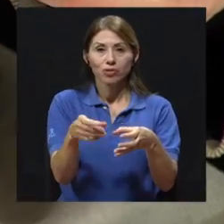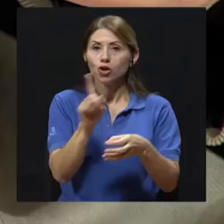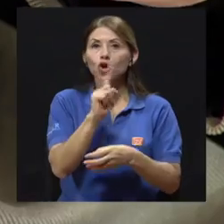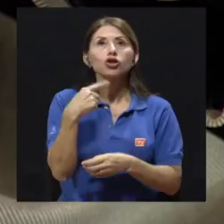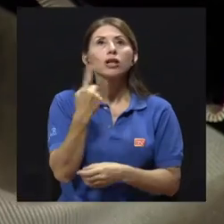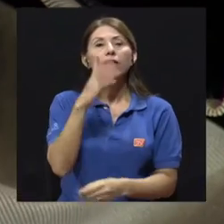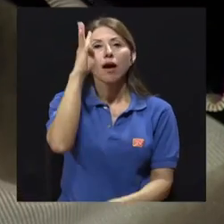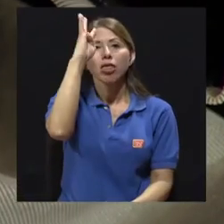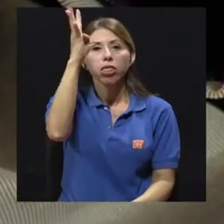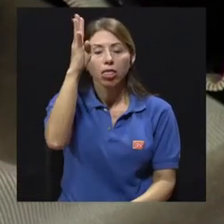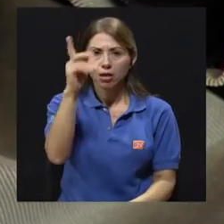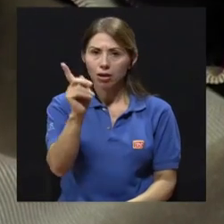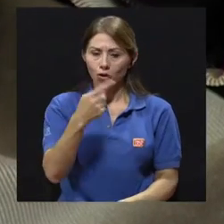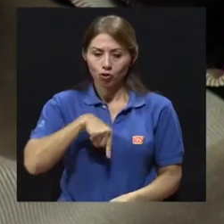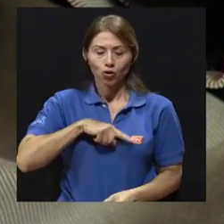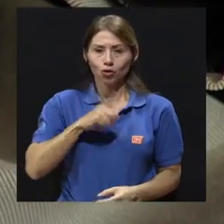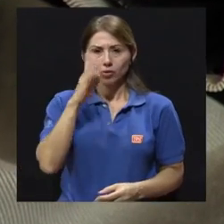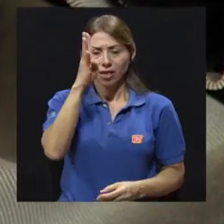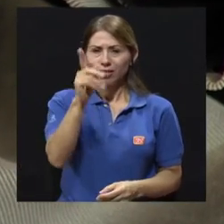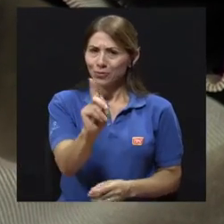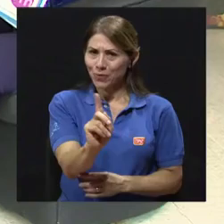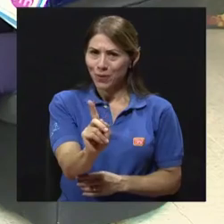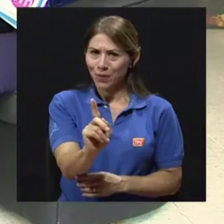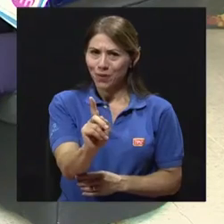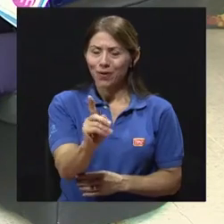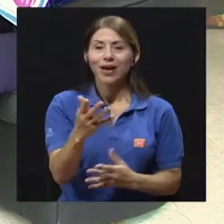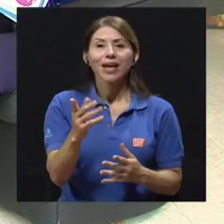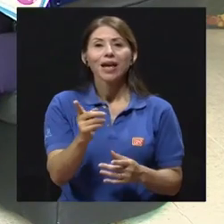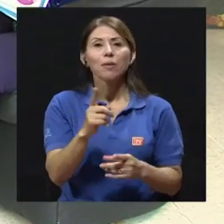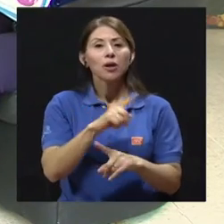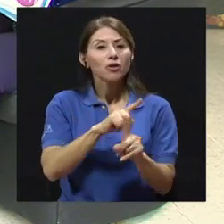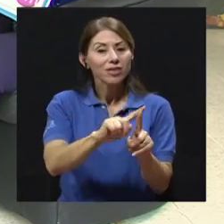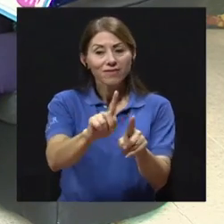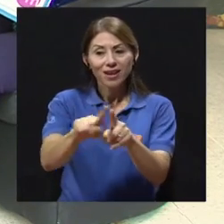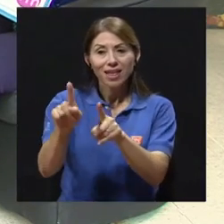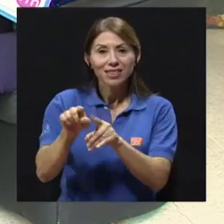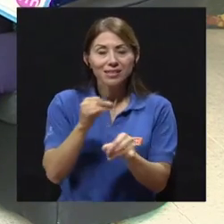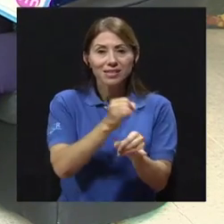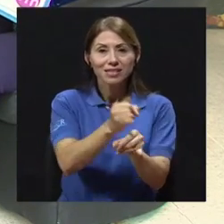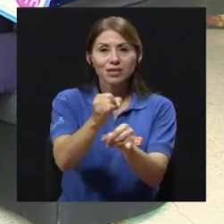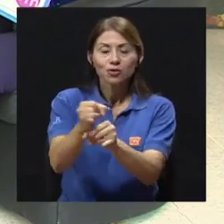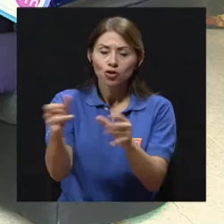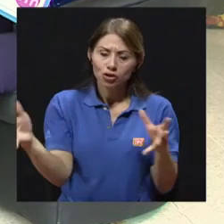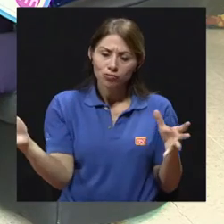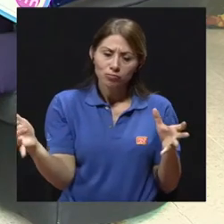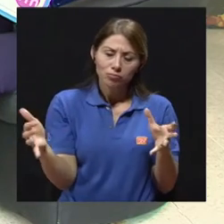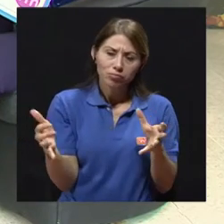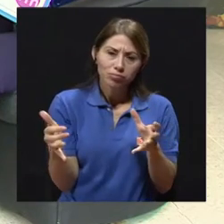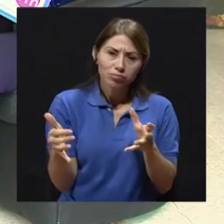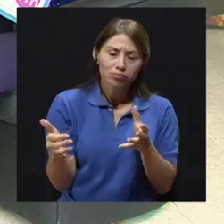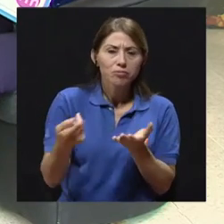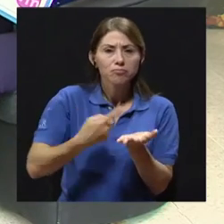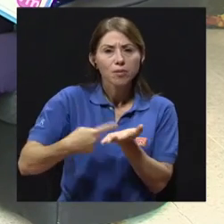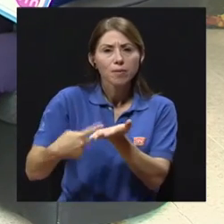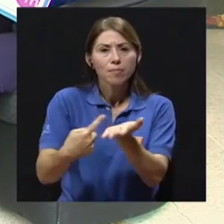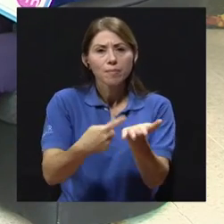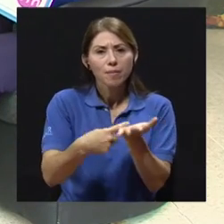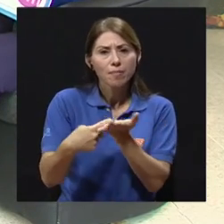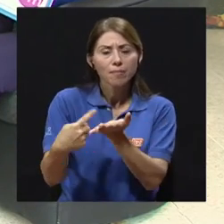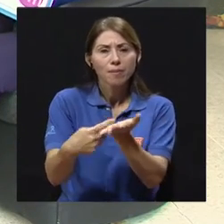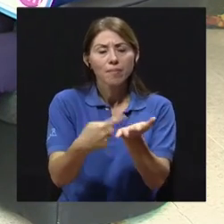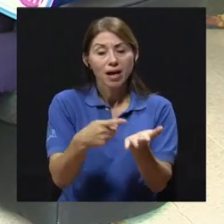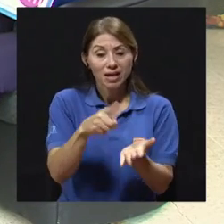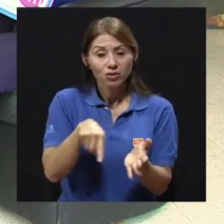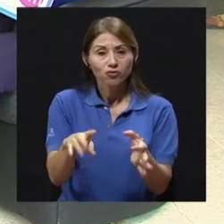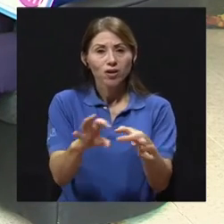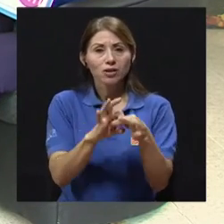es por ocurrencia, por decirlo así, que somos nosotros, ¿verdad?, aunque somos el ente rector en esto, pero sí pedimos la participación de las otras instituciones implicadas